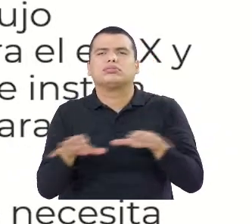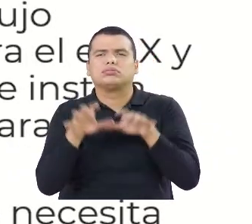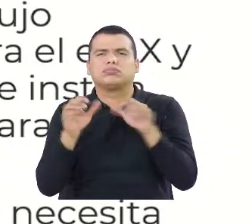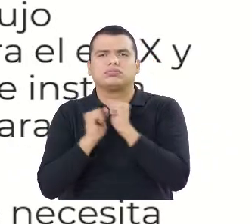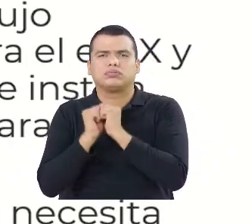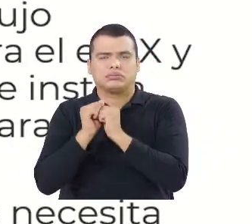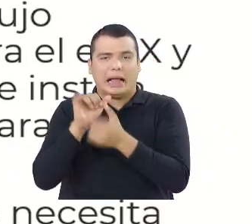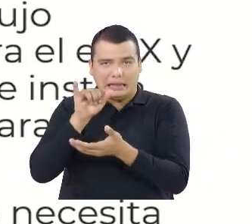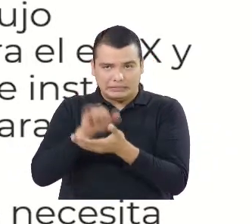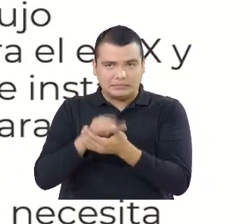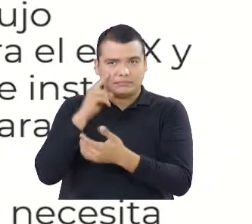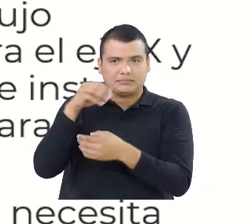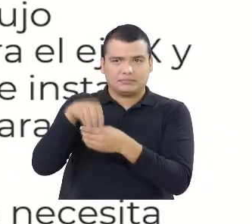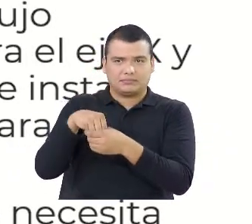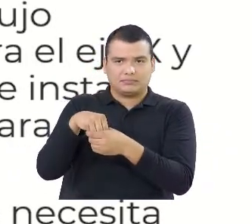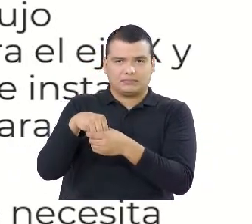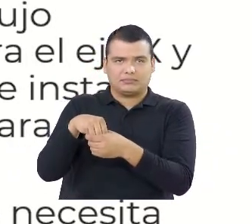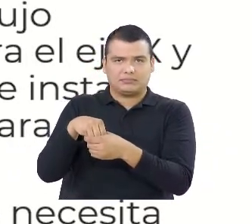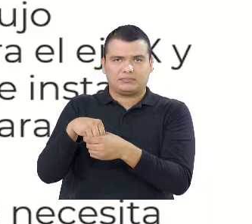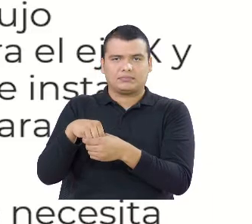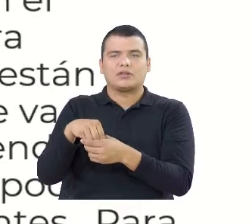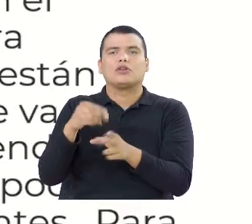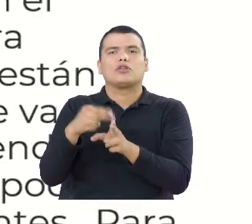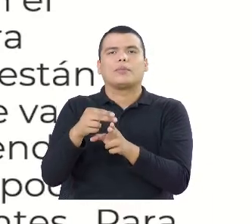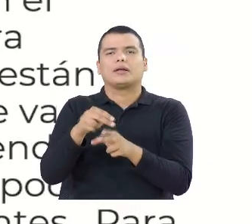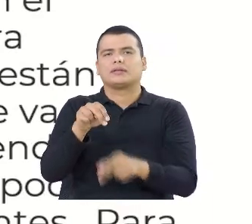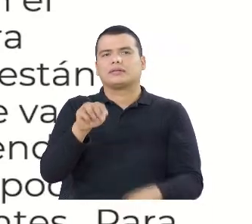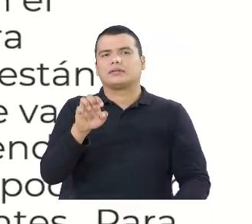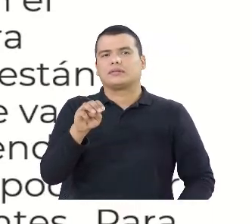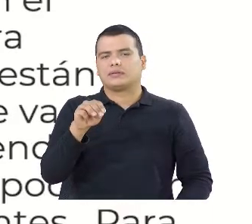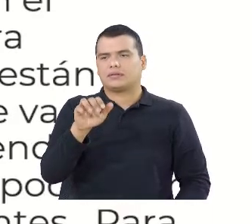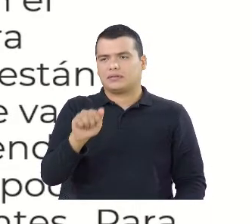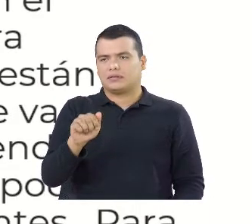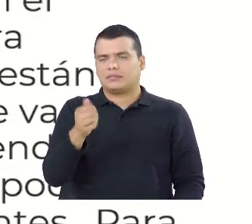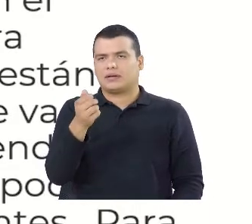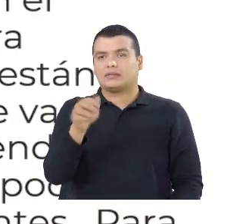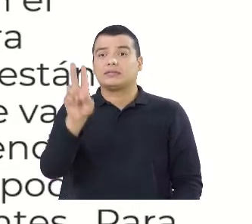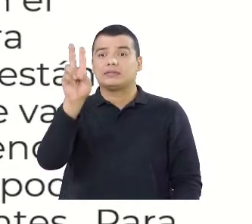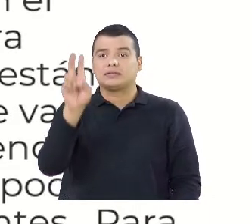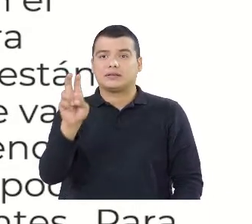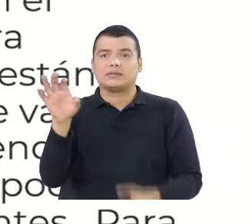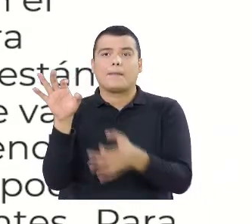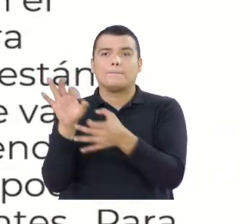a paso, NEMA 17, que es el que se puede mover con este